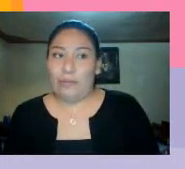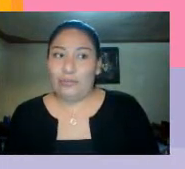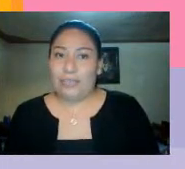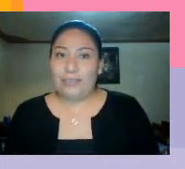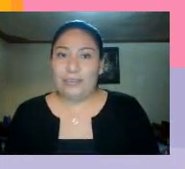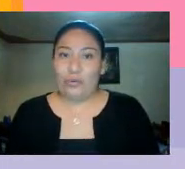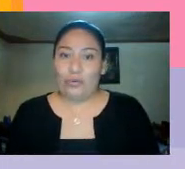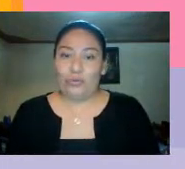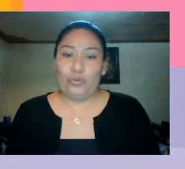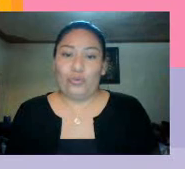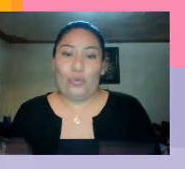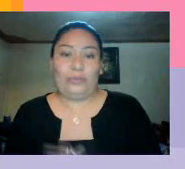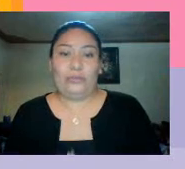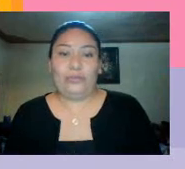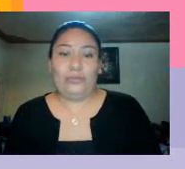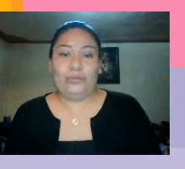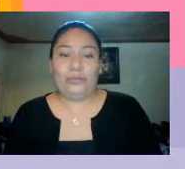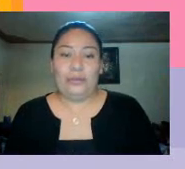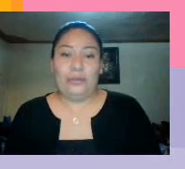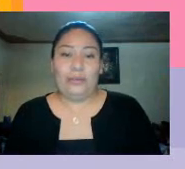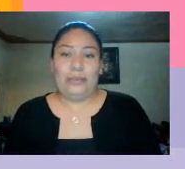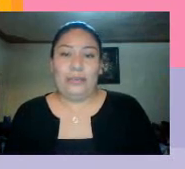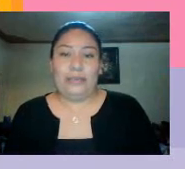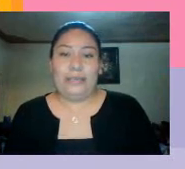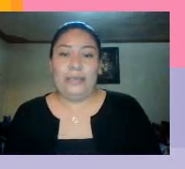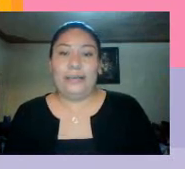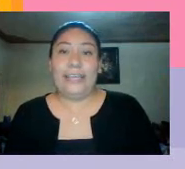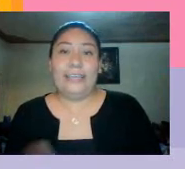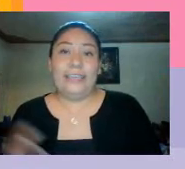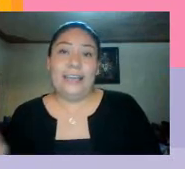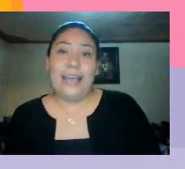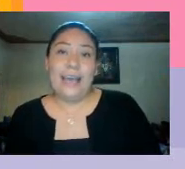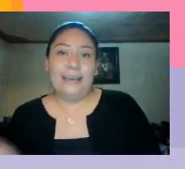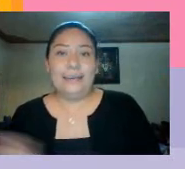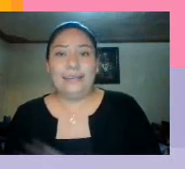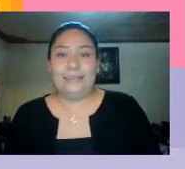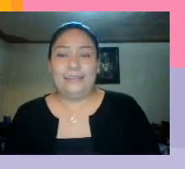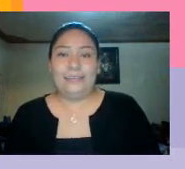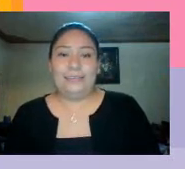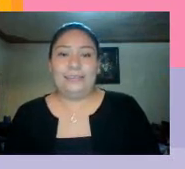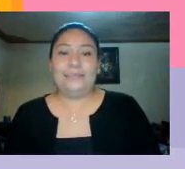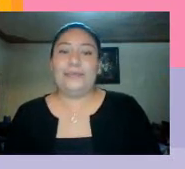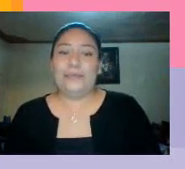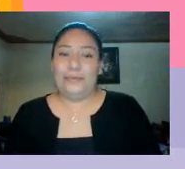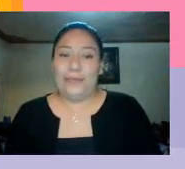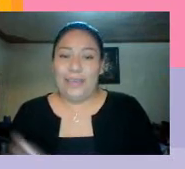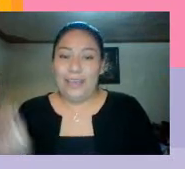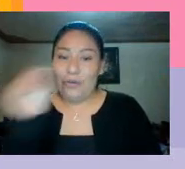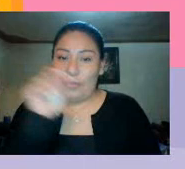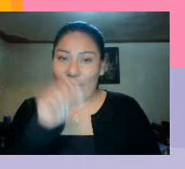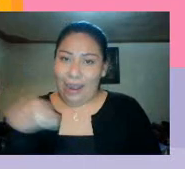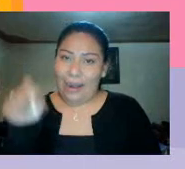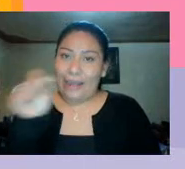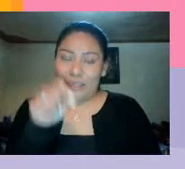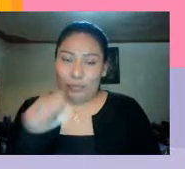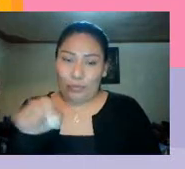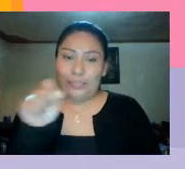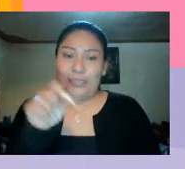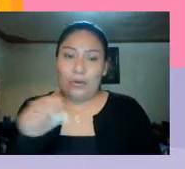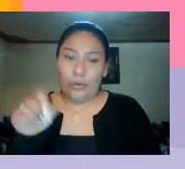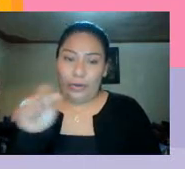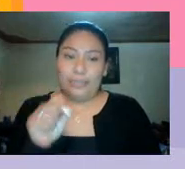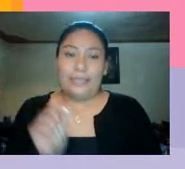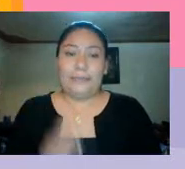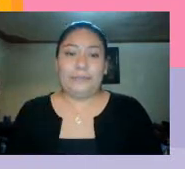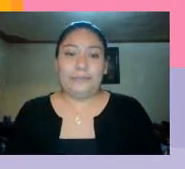Lo leemos casi en todos los cuentos. El rey y la. Muy bien, colorean la